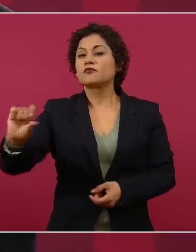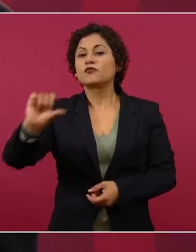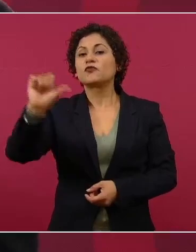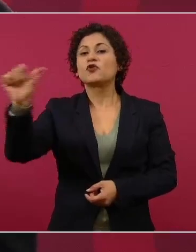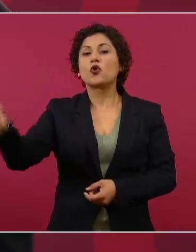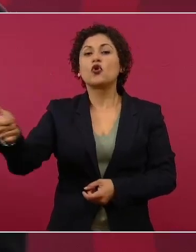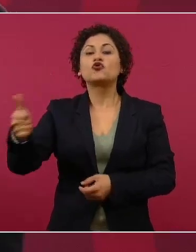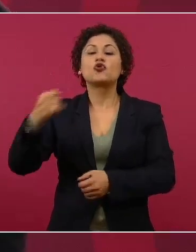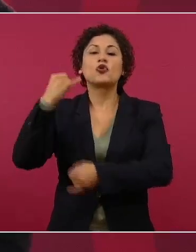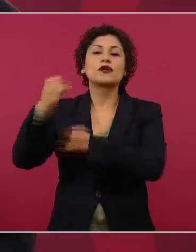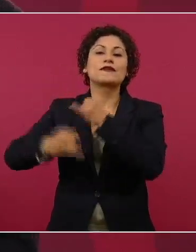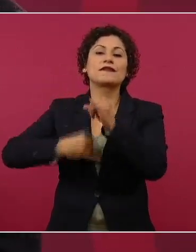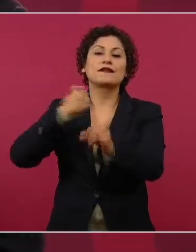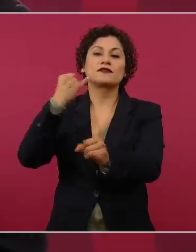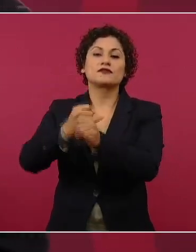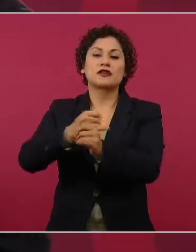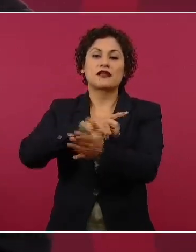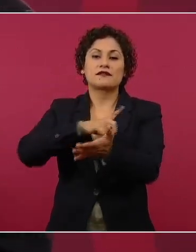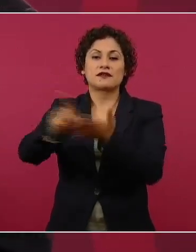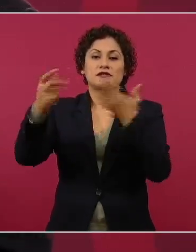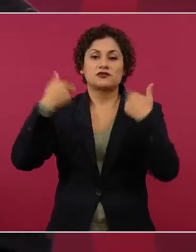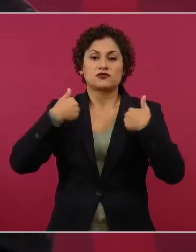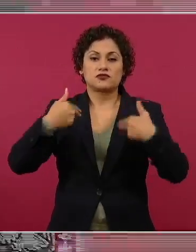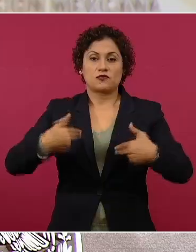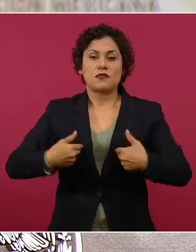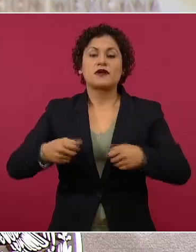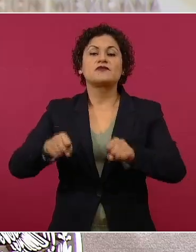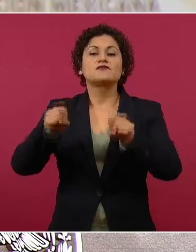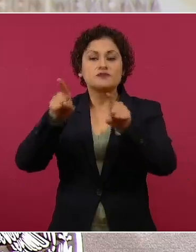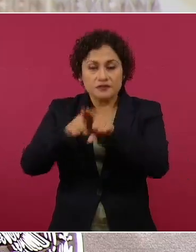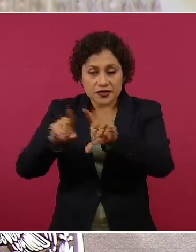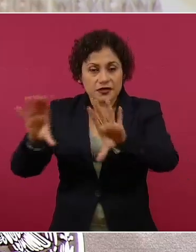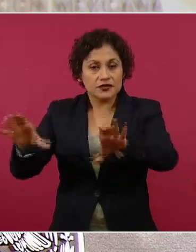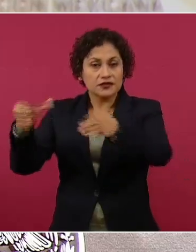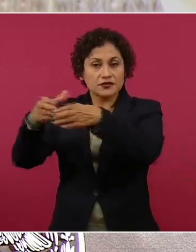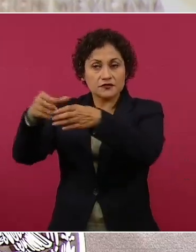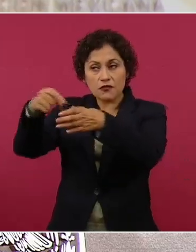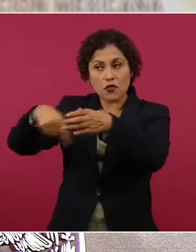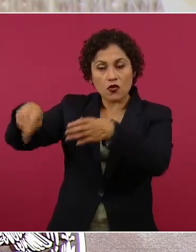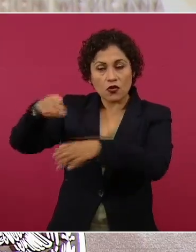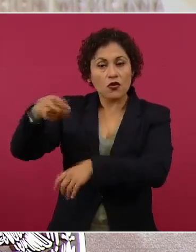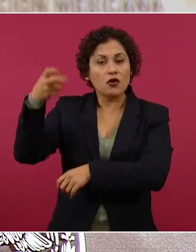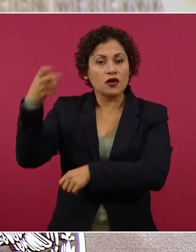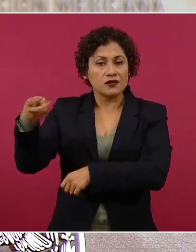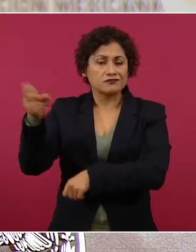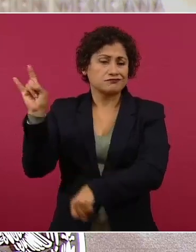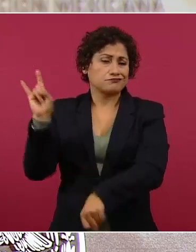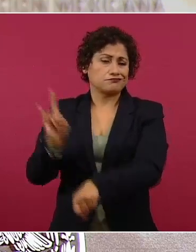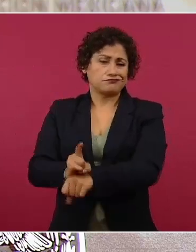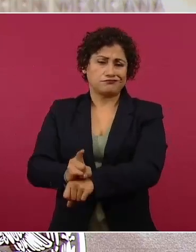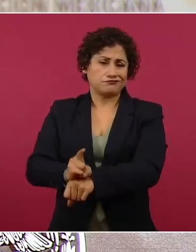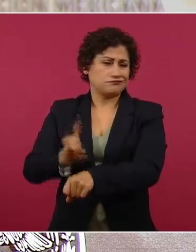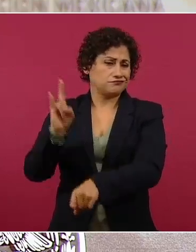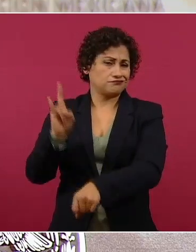nivel internacional, de esos también que son una farsa.